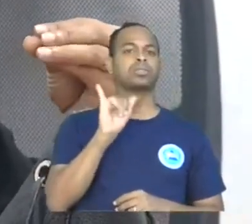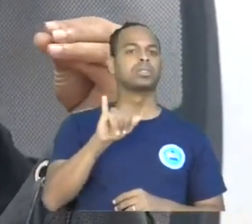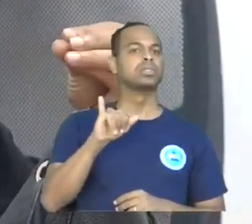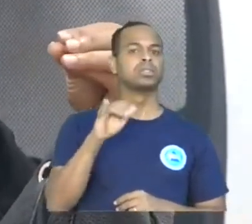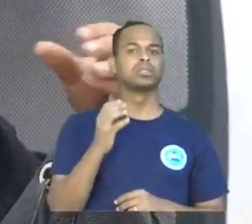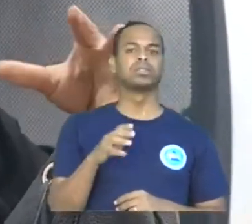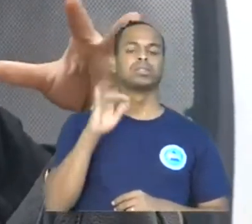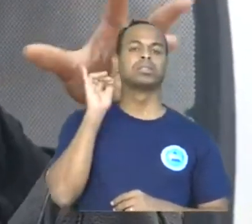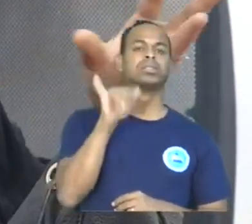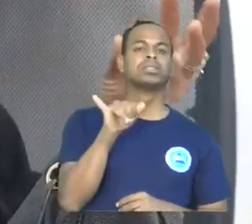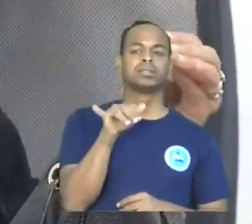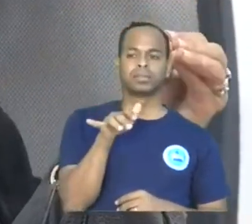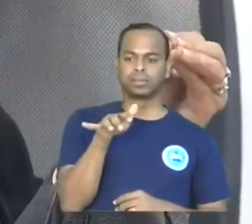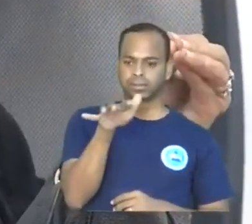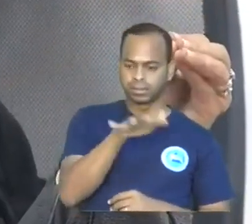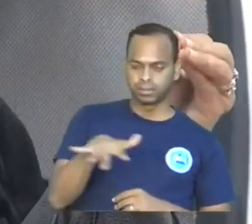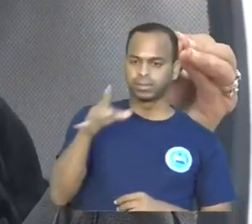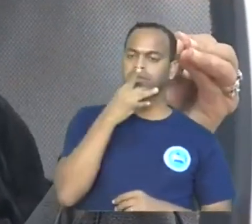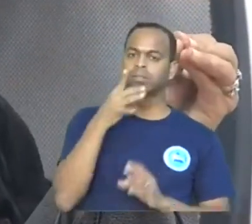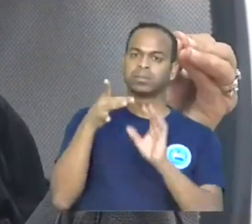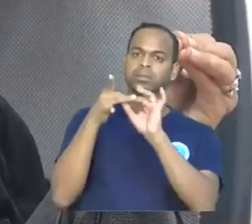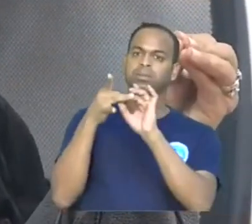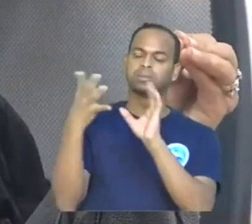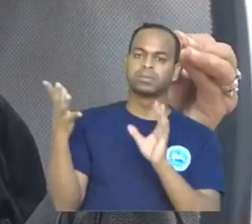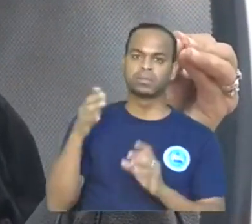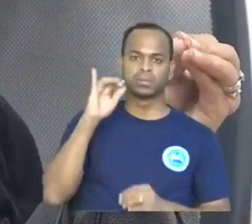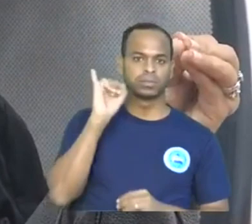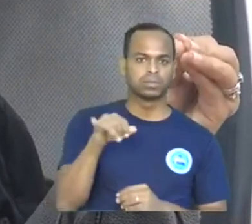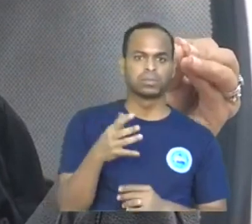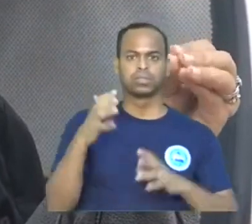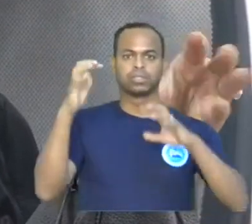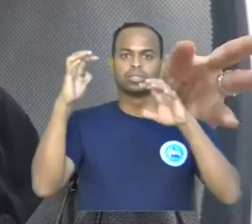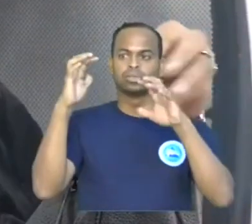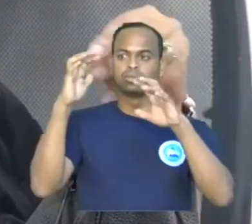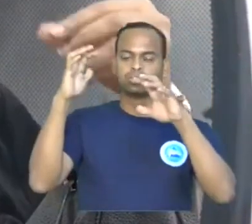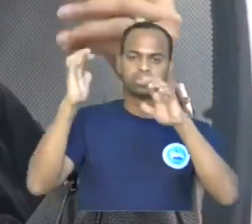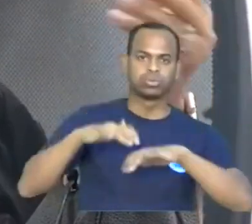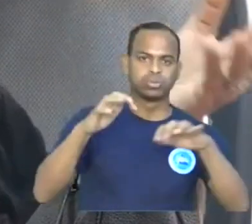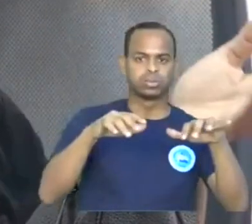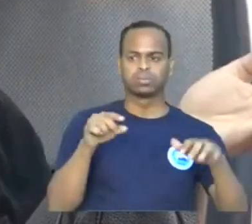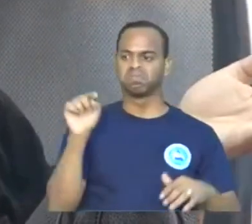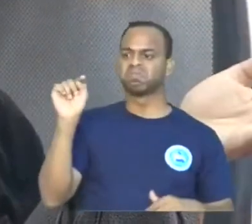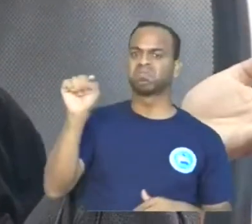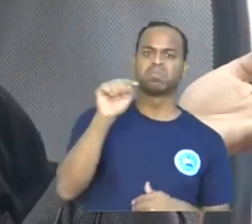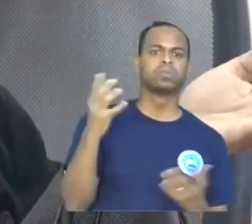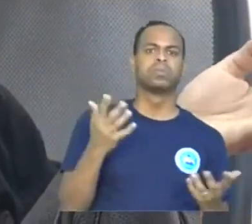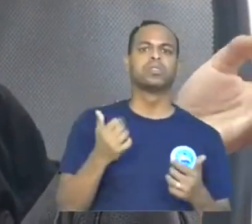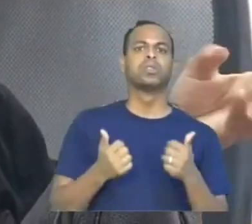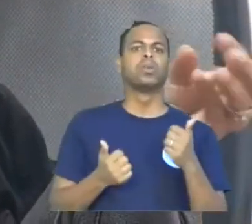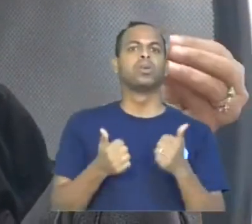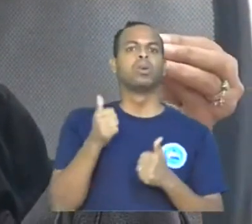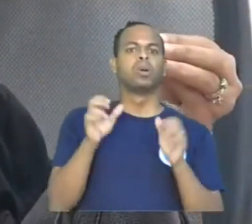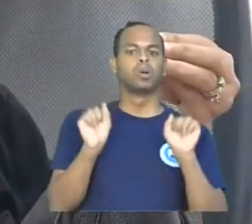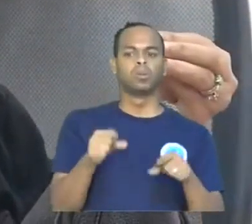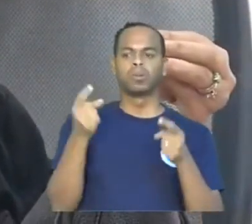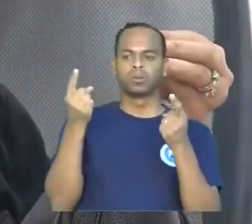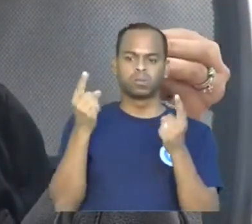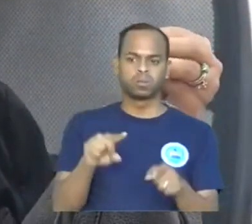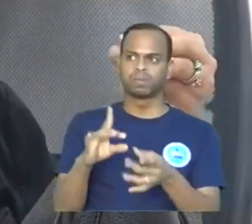esos circuitos que están ya afuera, producto de lo, de las lluvias, cuáles pudieran sacar también y